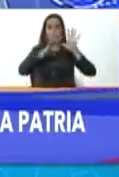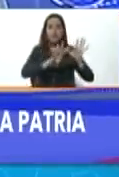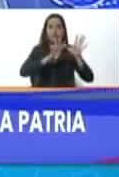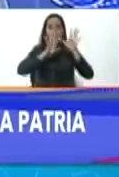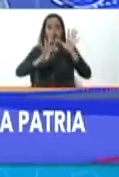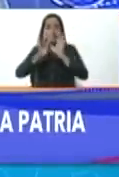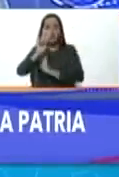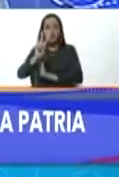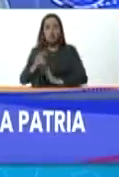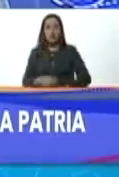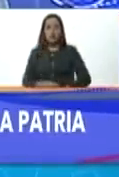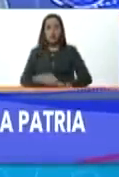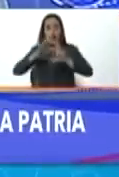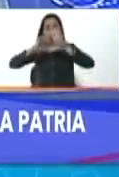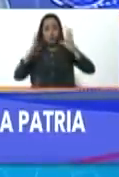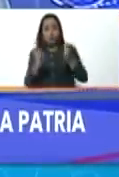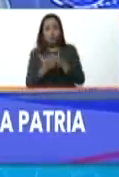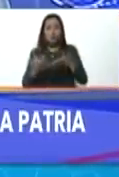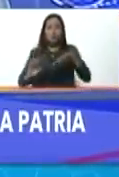116.992 casos en el mundo,